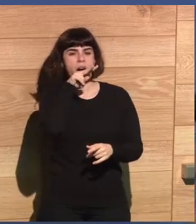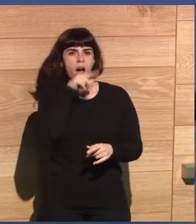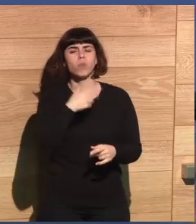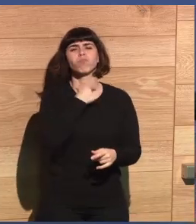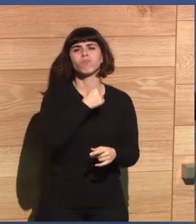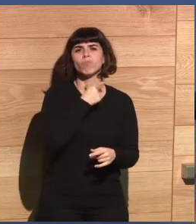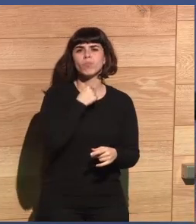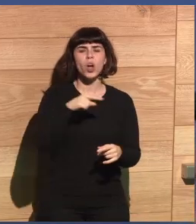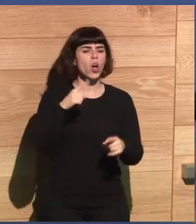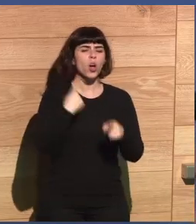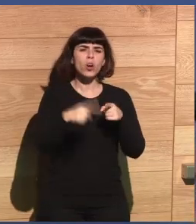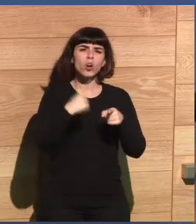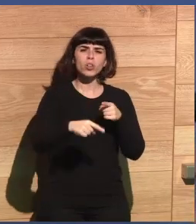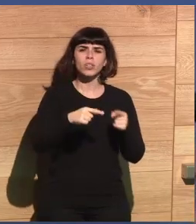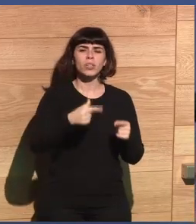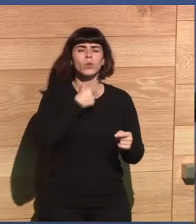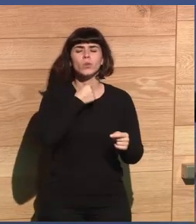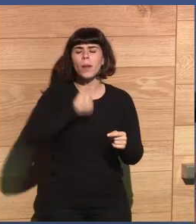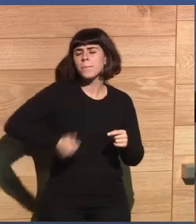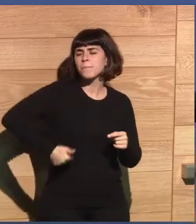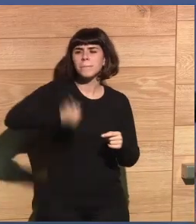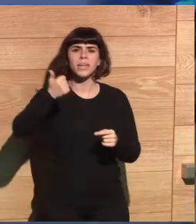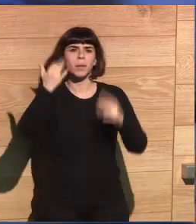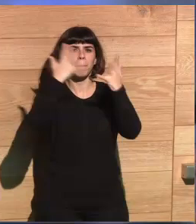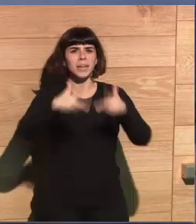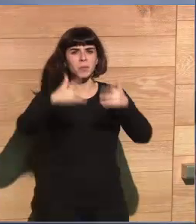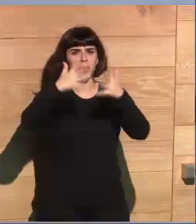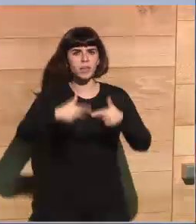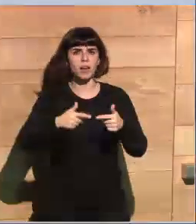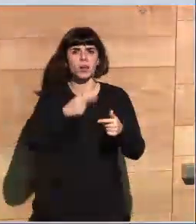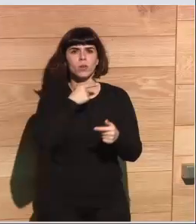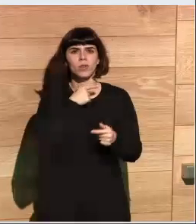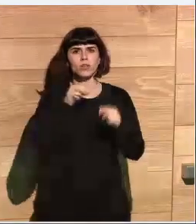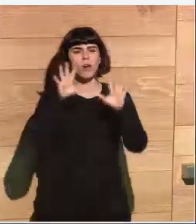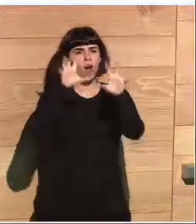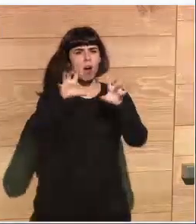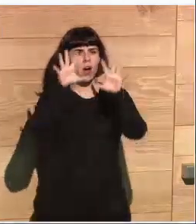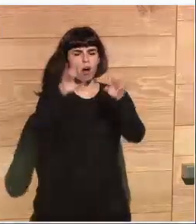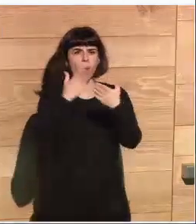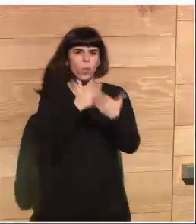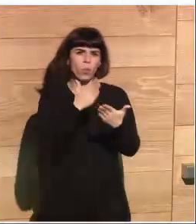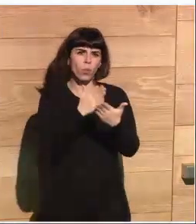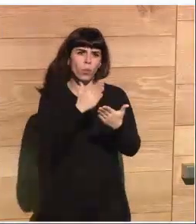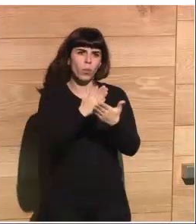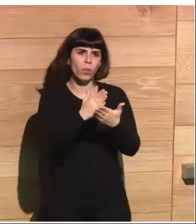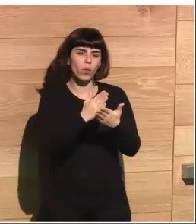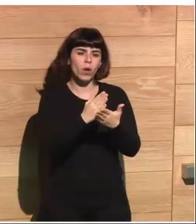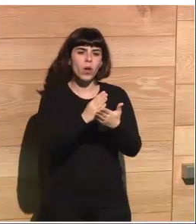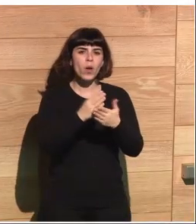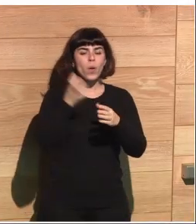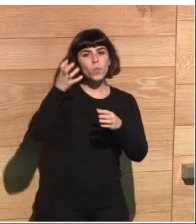por encima de todas las cosas del mundo era estudiar mates. A ninguna otra niña de Oleiros, que era el pueblecito donde nació